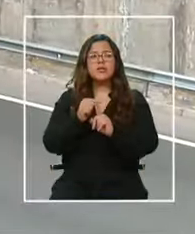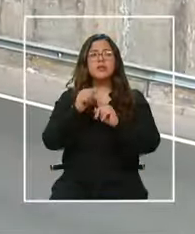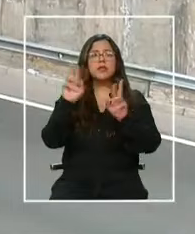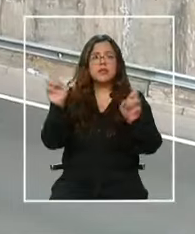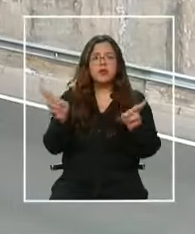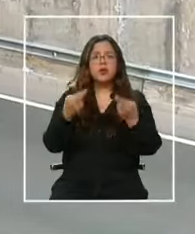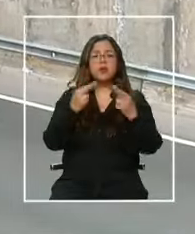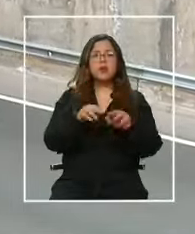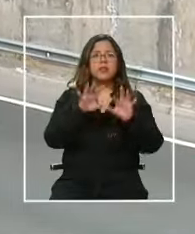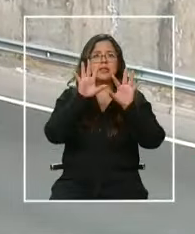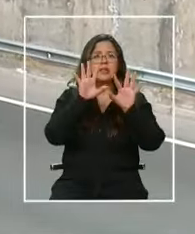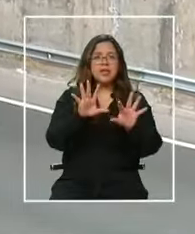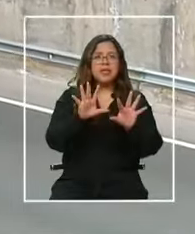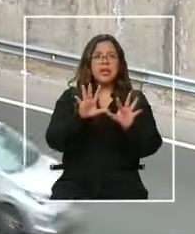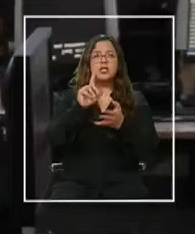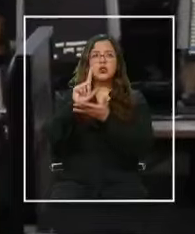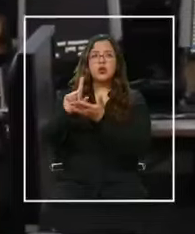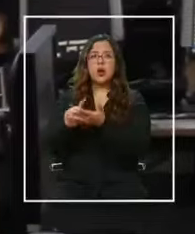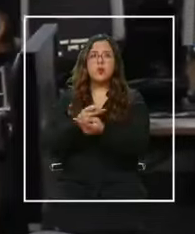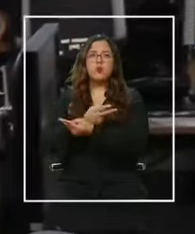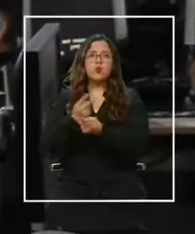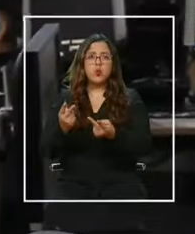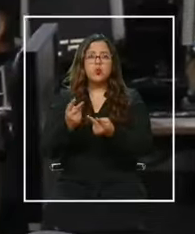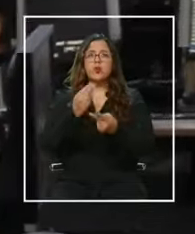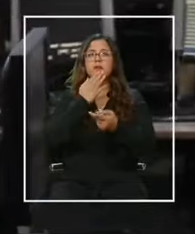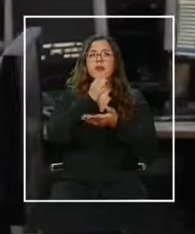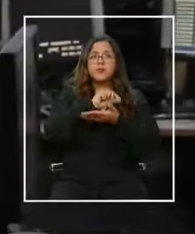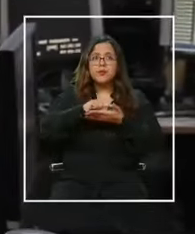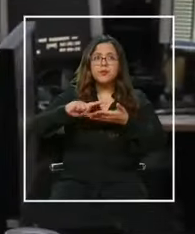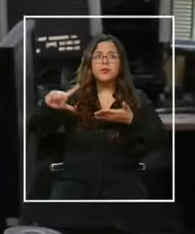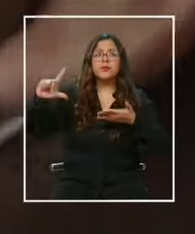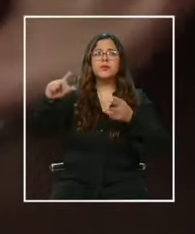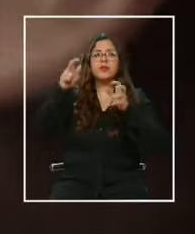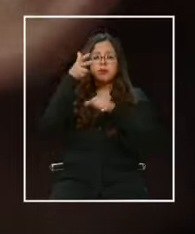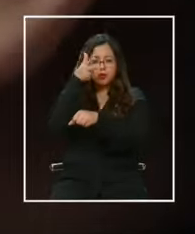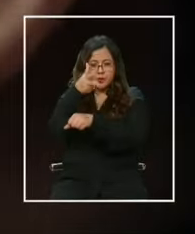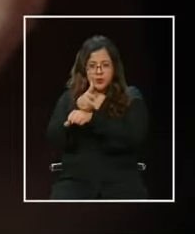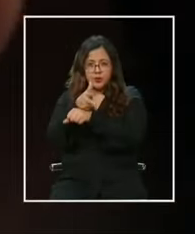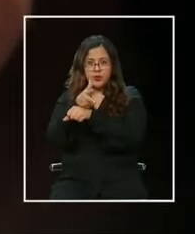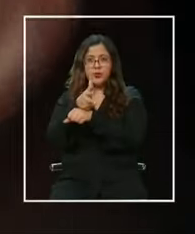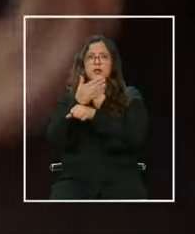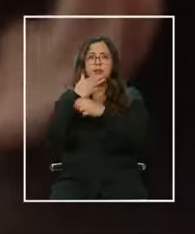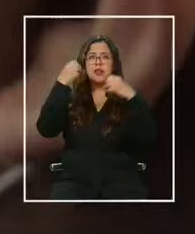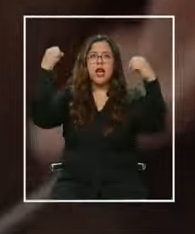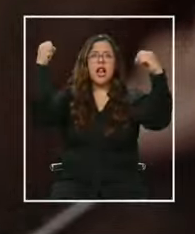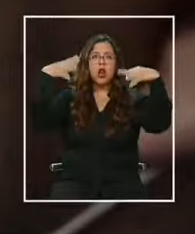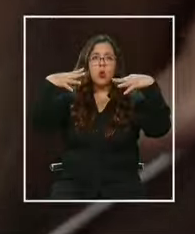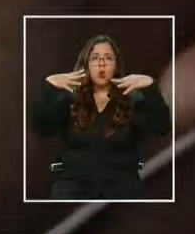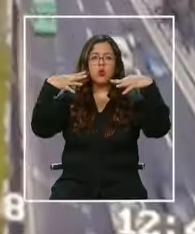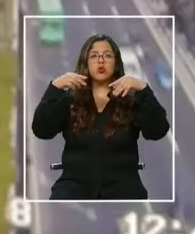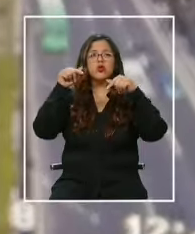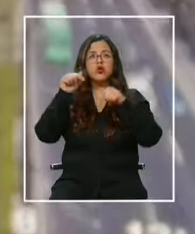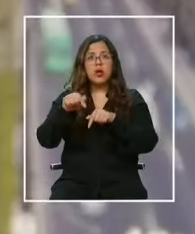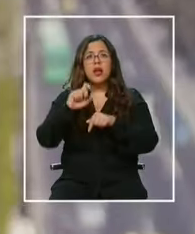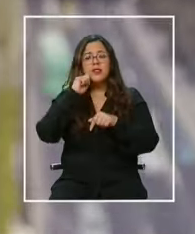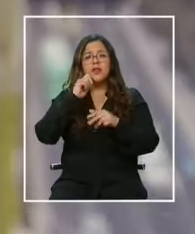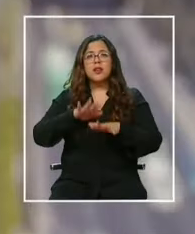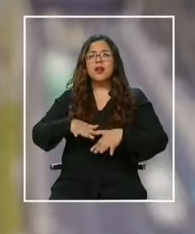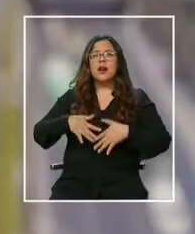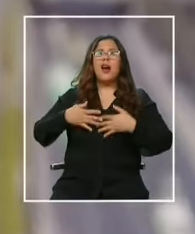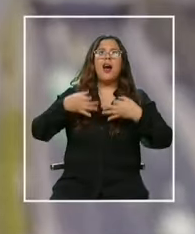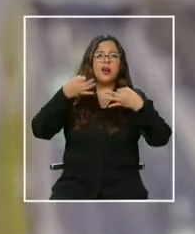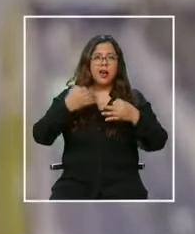recuperar 10 puntos en espacios públicos, aumentar capacidad de cámaras de seguridad e iluminación que incrementarán la sensación